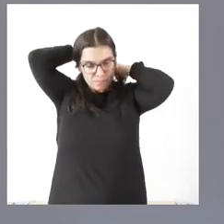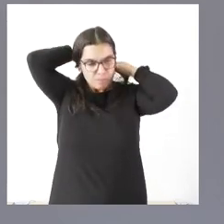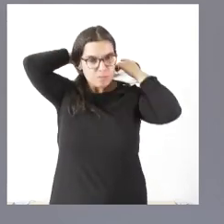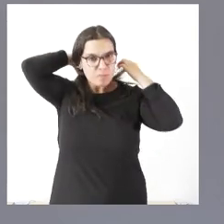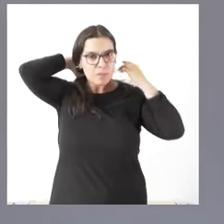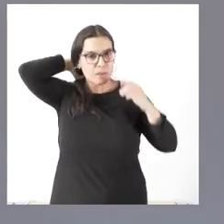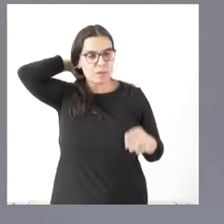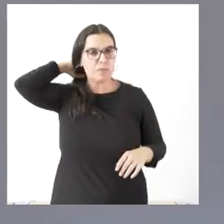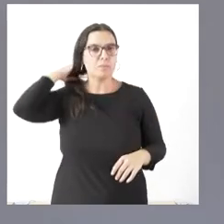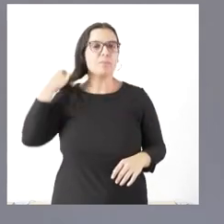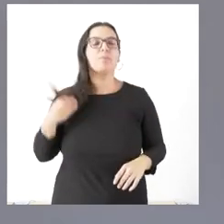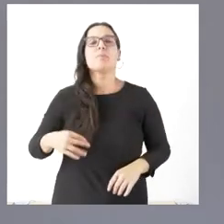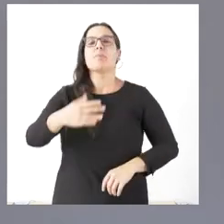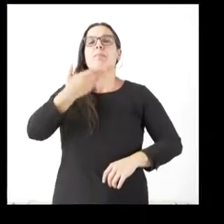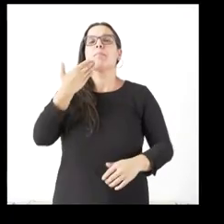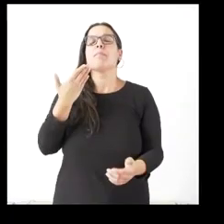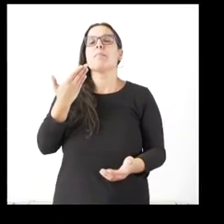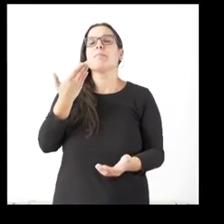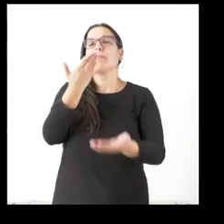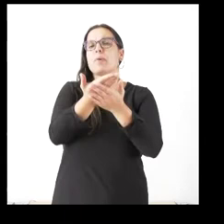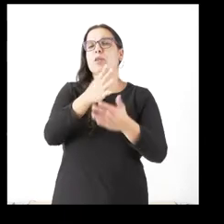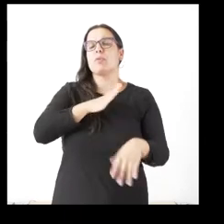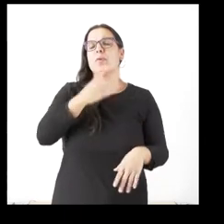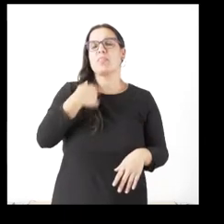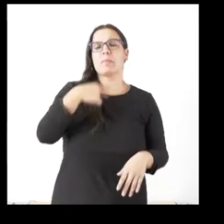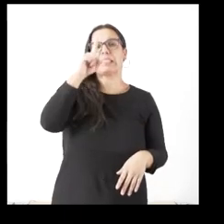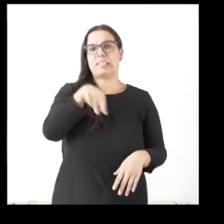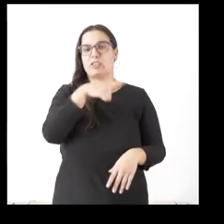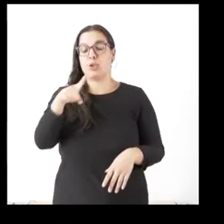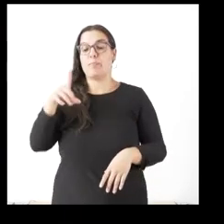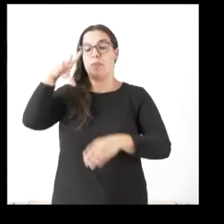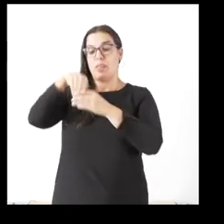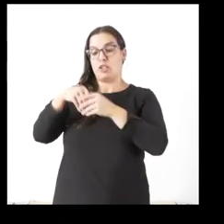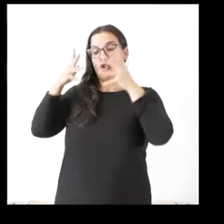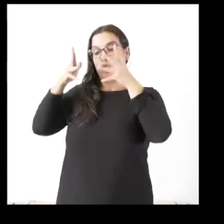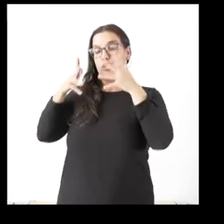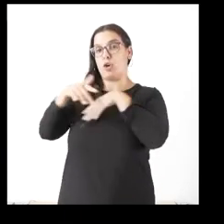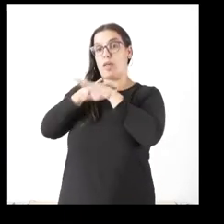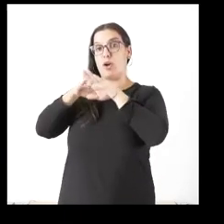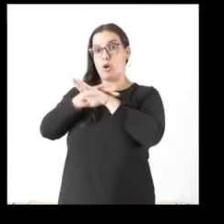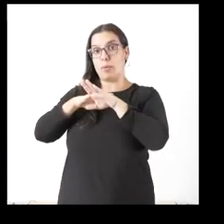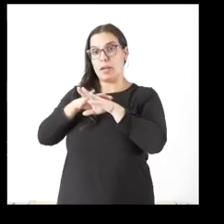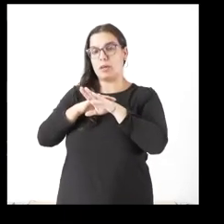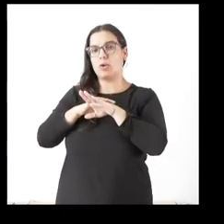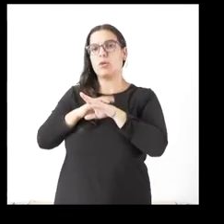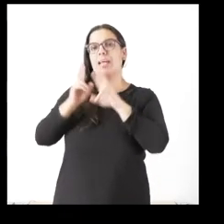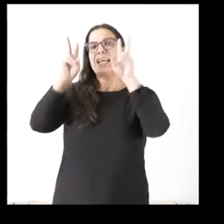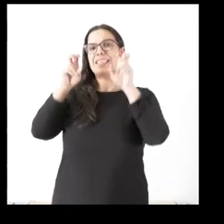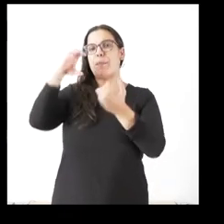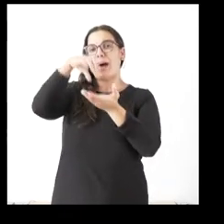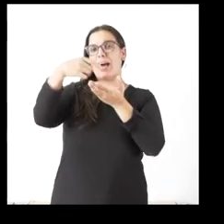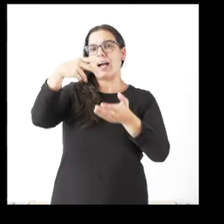Sí, le pido que me confirme o me desmienta si en el Consejo de Gobierno hay dos posturas diferentes en torno a la viabilidad de